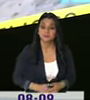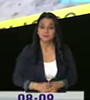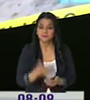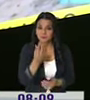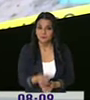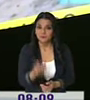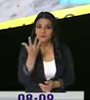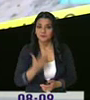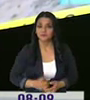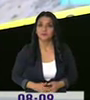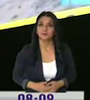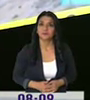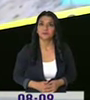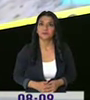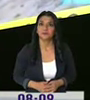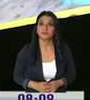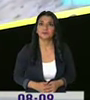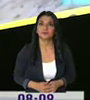día.